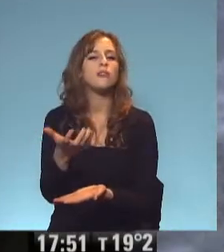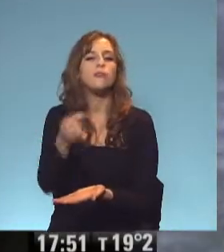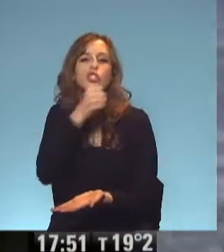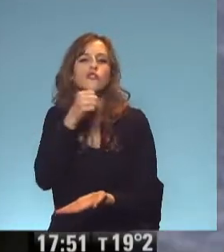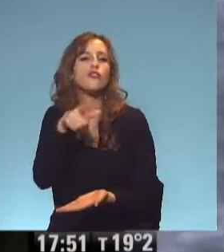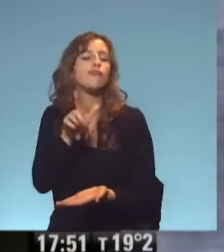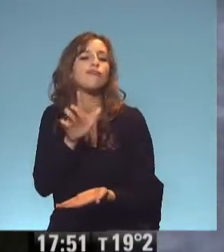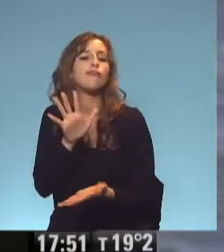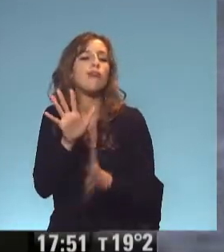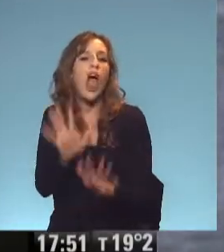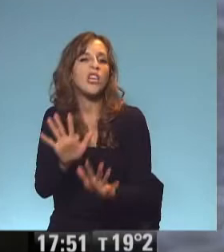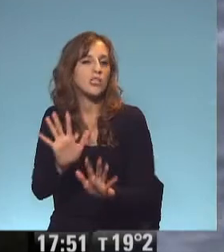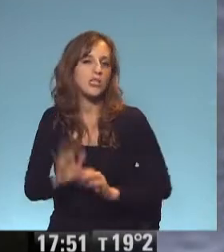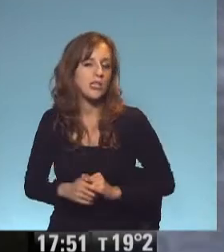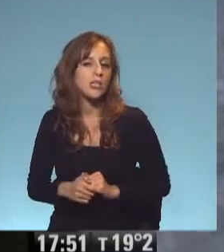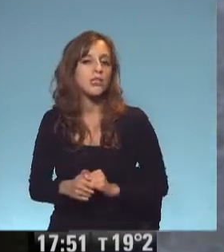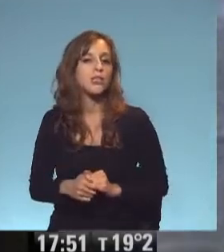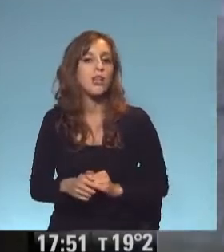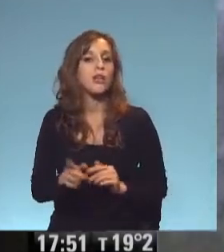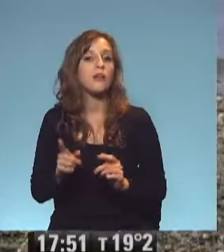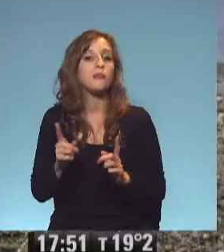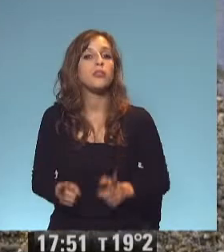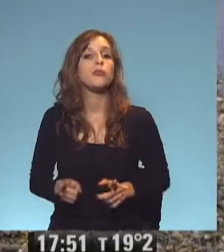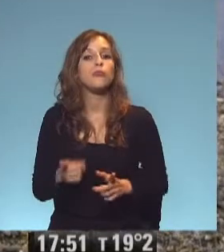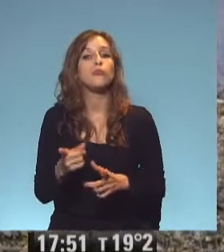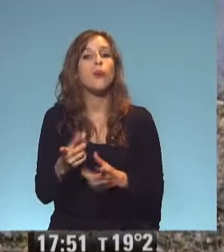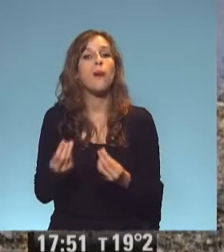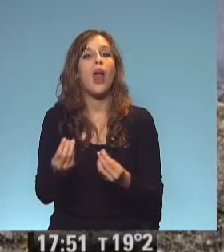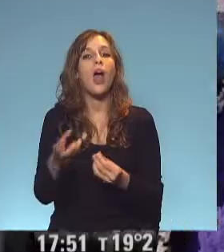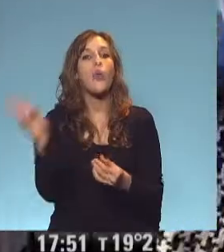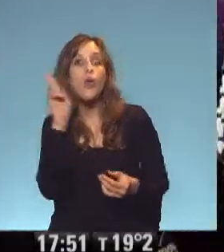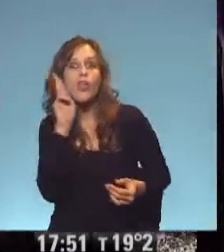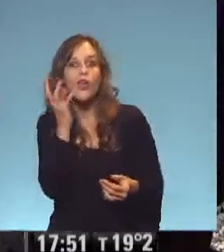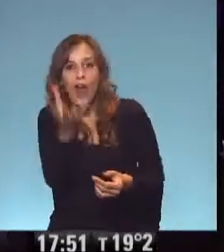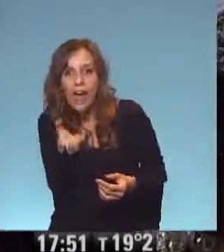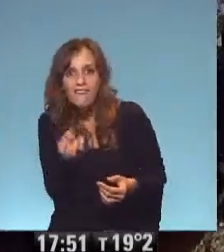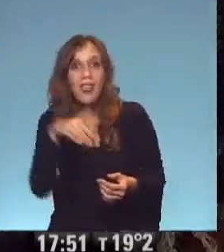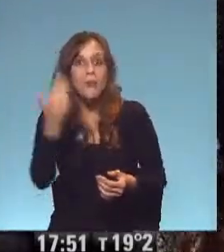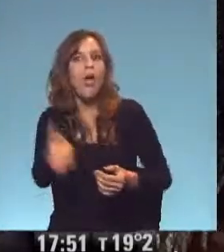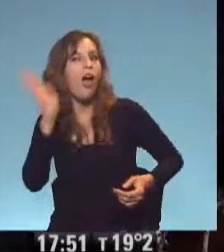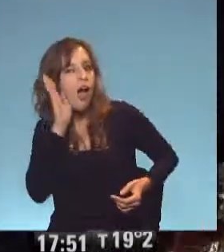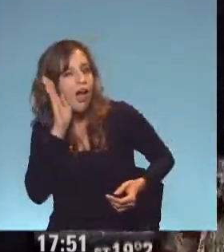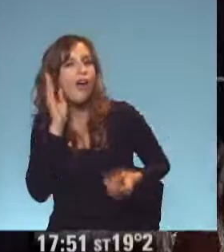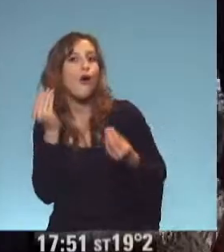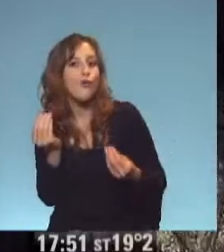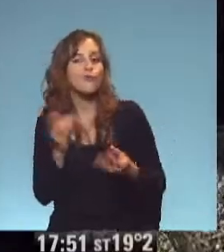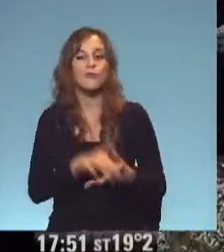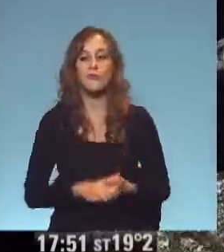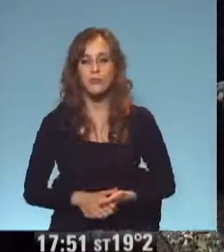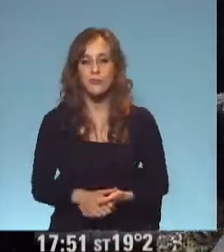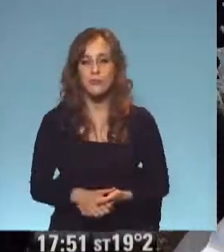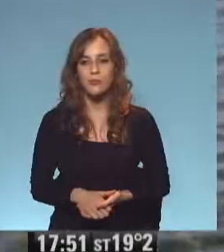así, con digamos la parte que graba para arriba. ¿Alguna duda? No. ¿Vamos al agua? Marian, ¿está ok?